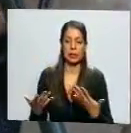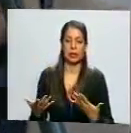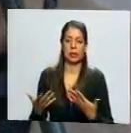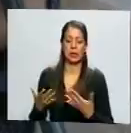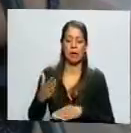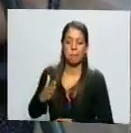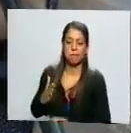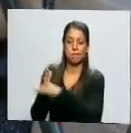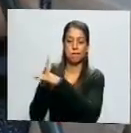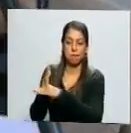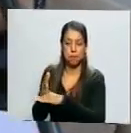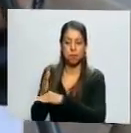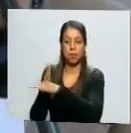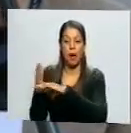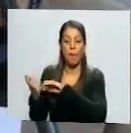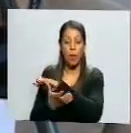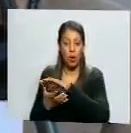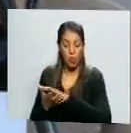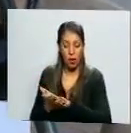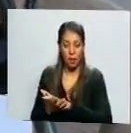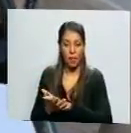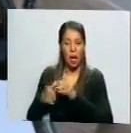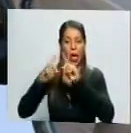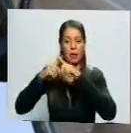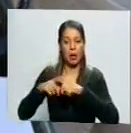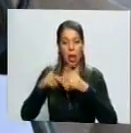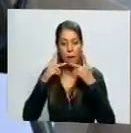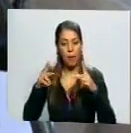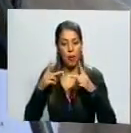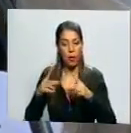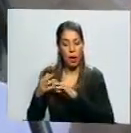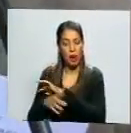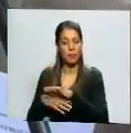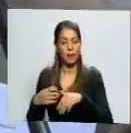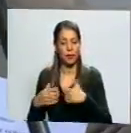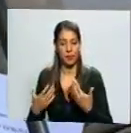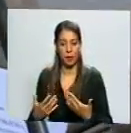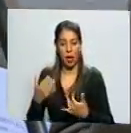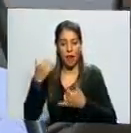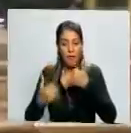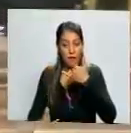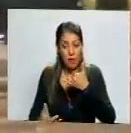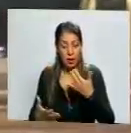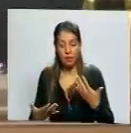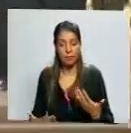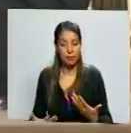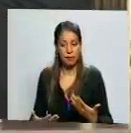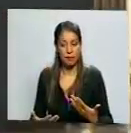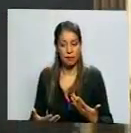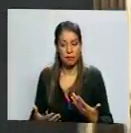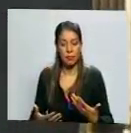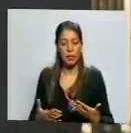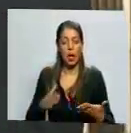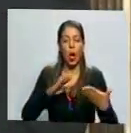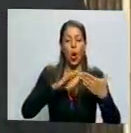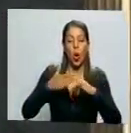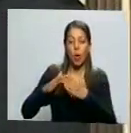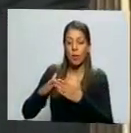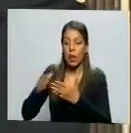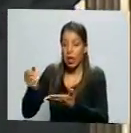colocaba en aquel entonces la administración pública, y al final el poder